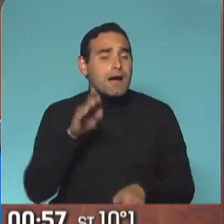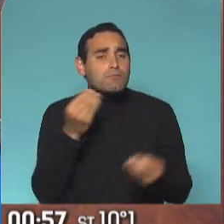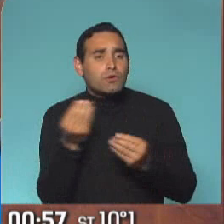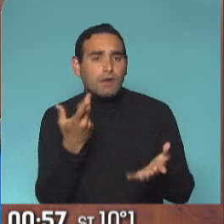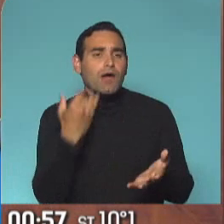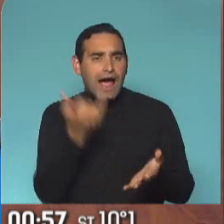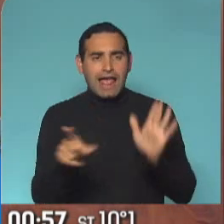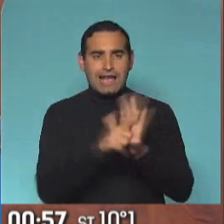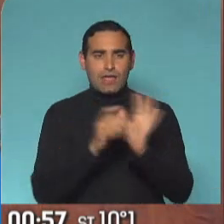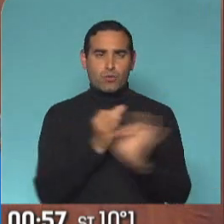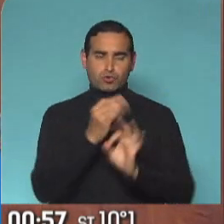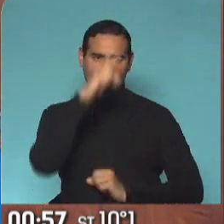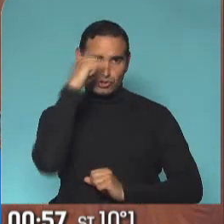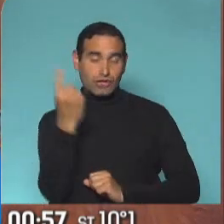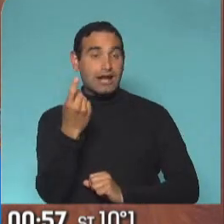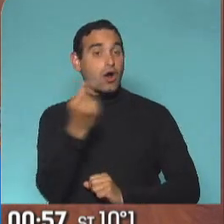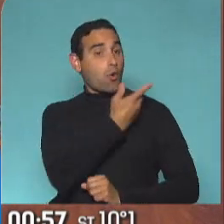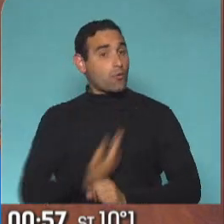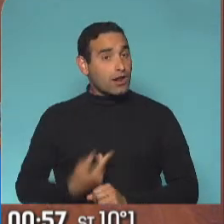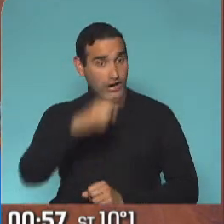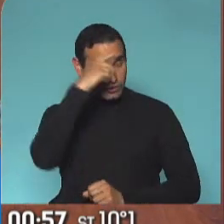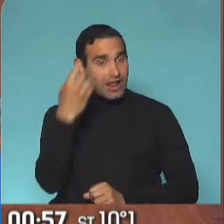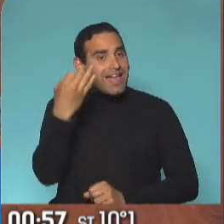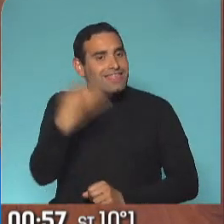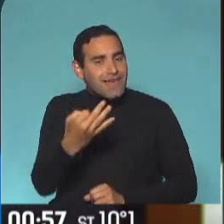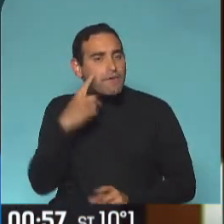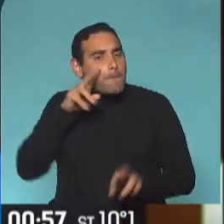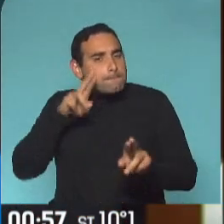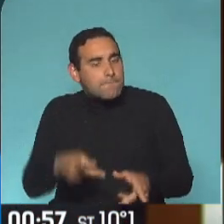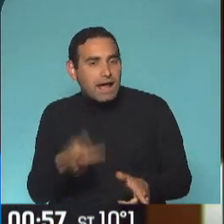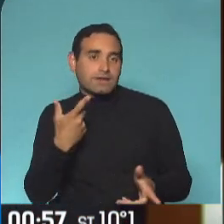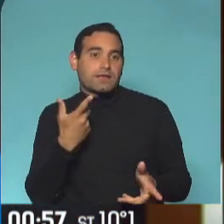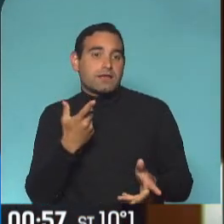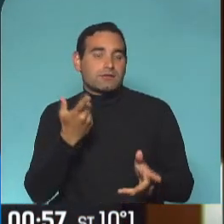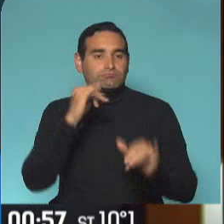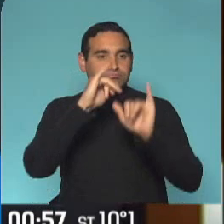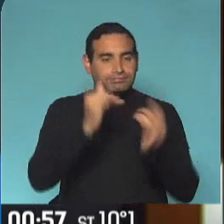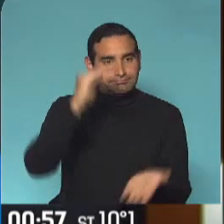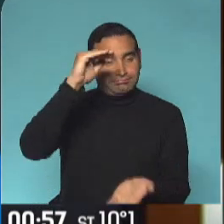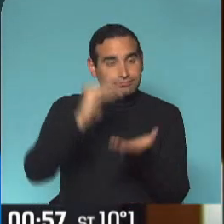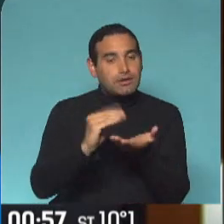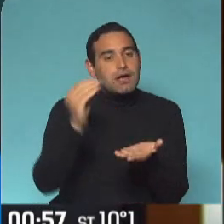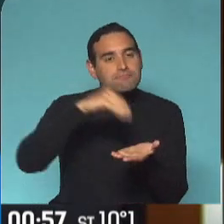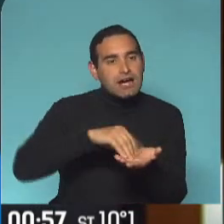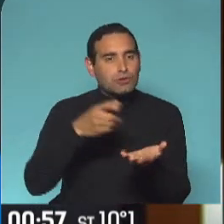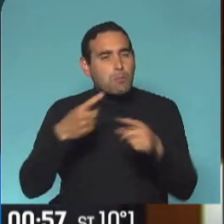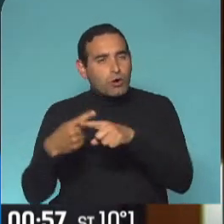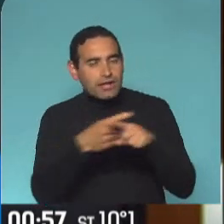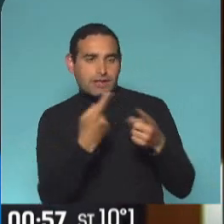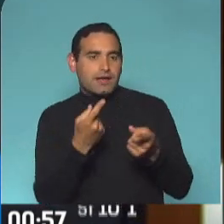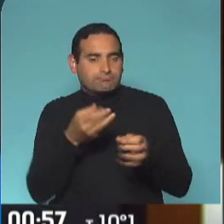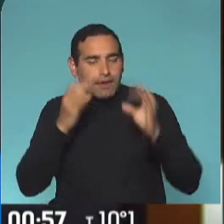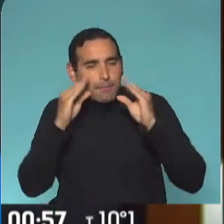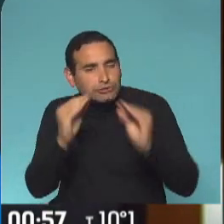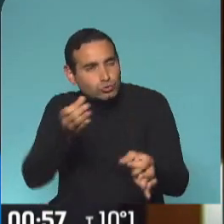la Ley de Educación Nacional, que el Estado Nacional implemente políticas tanto de reducción de inequidades como de políticas de formación